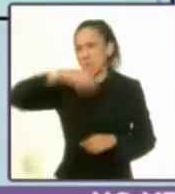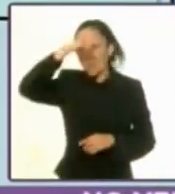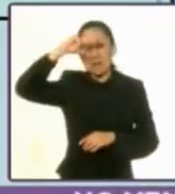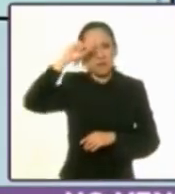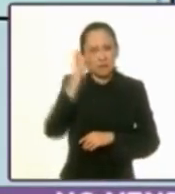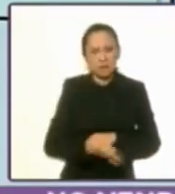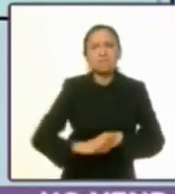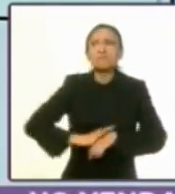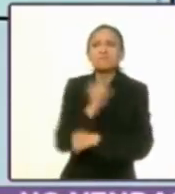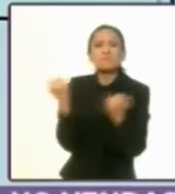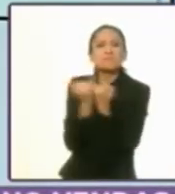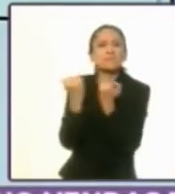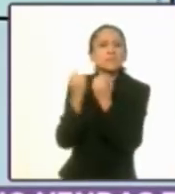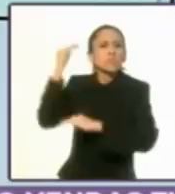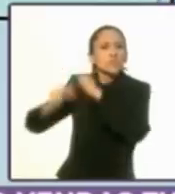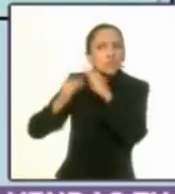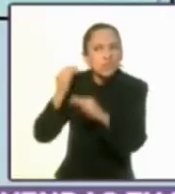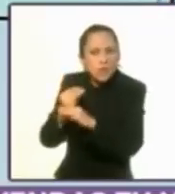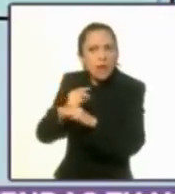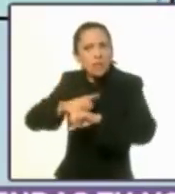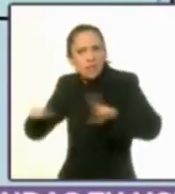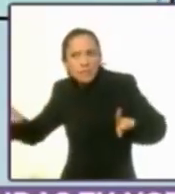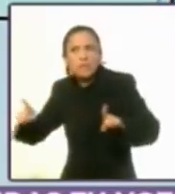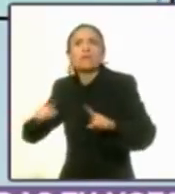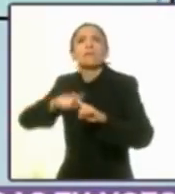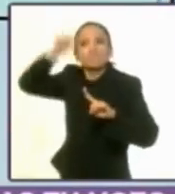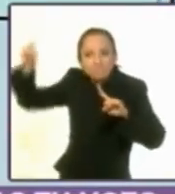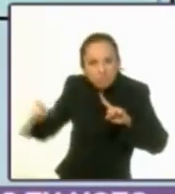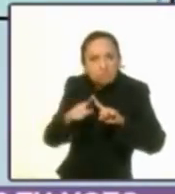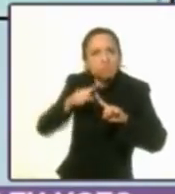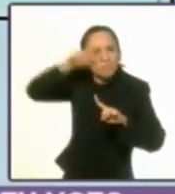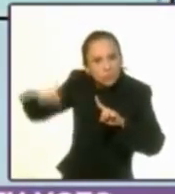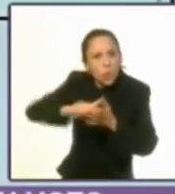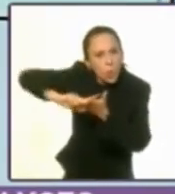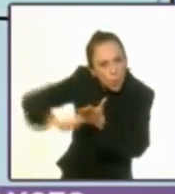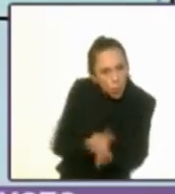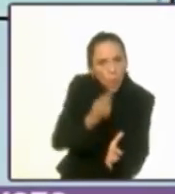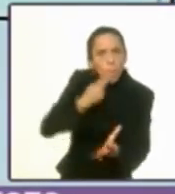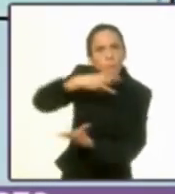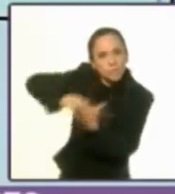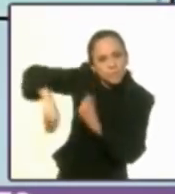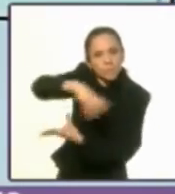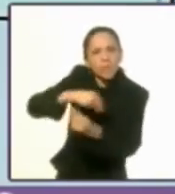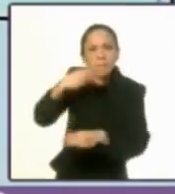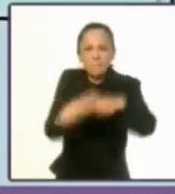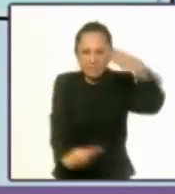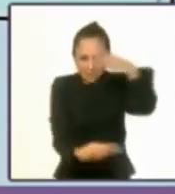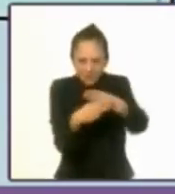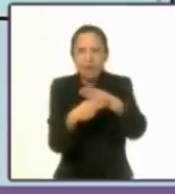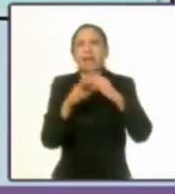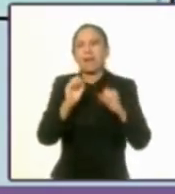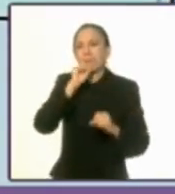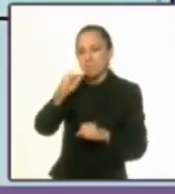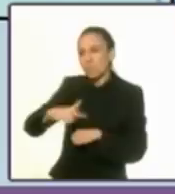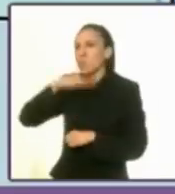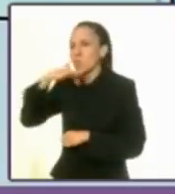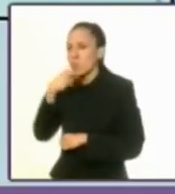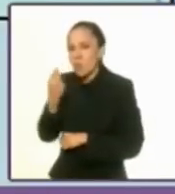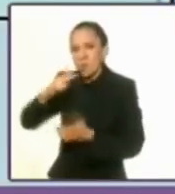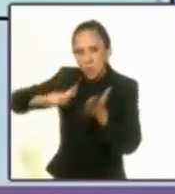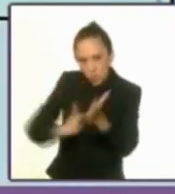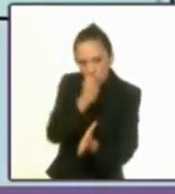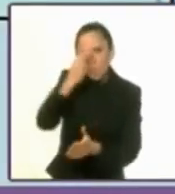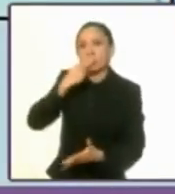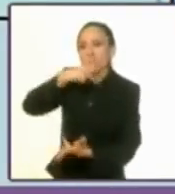empleos y genera la mejora del medio ambiente reciclamiento de materiales y reciclamiento de residuos sólidos y por otro lado vamos